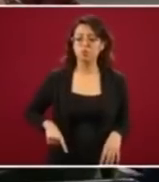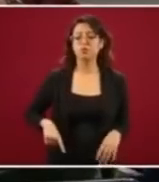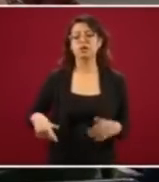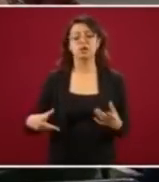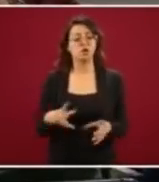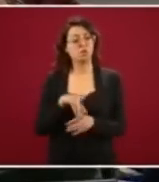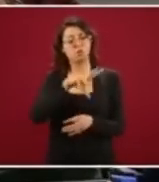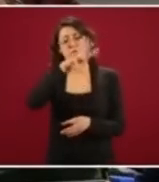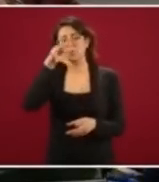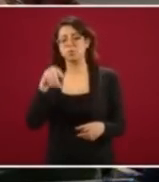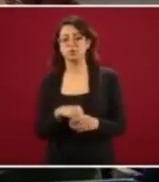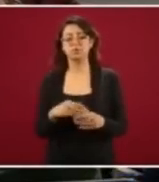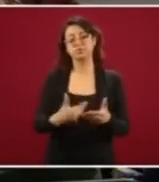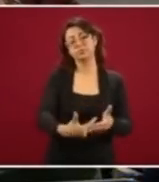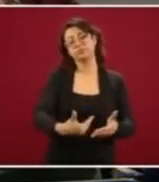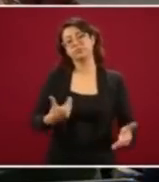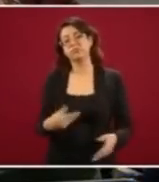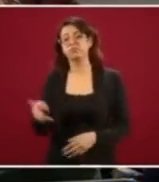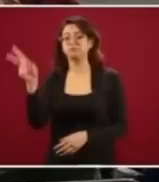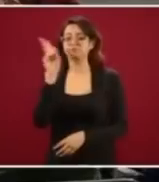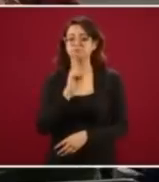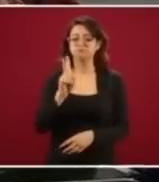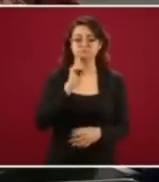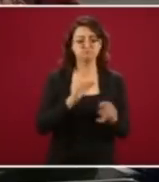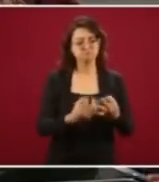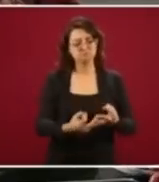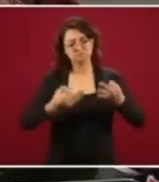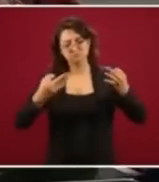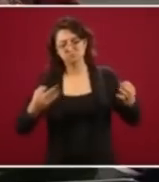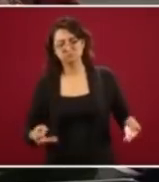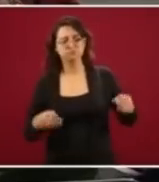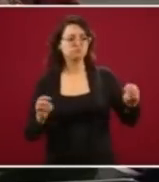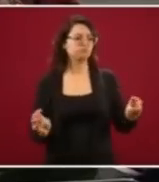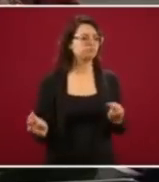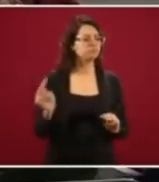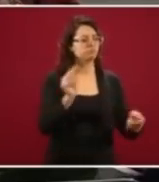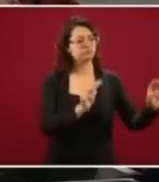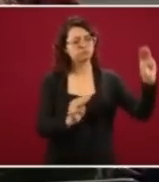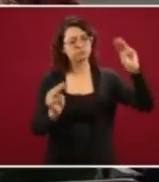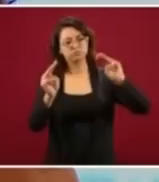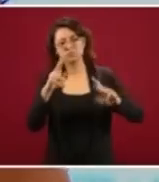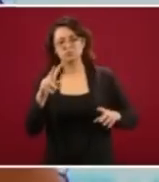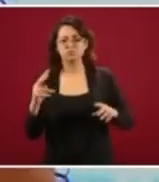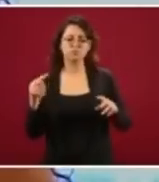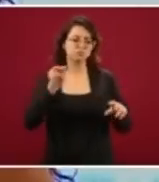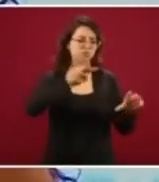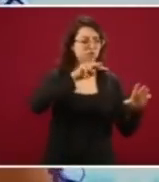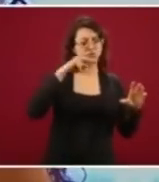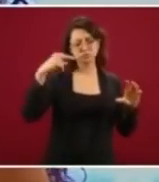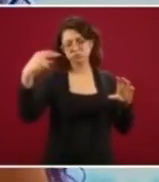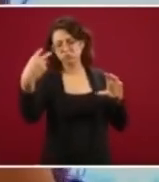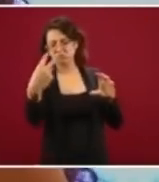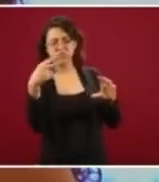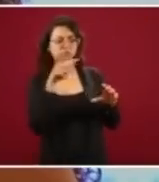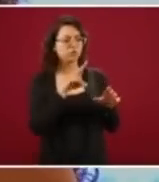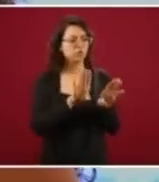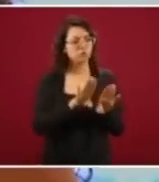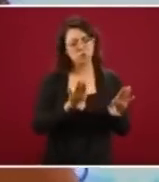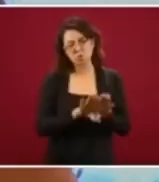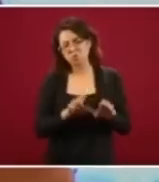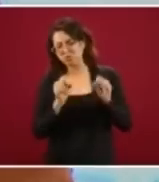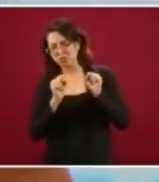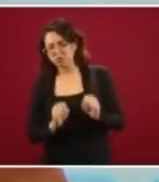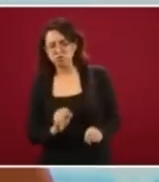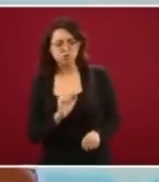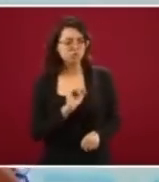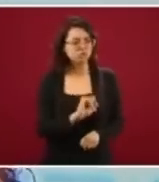pruebas preliminares sobre el terreno para poder conocer con precisión el estatus actual.